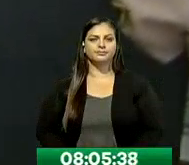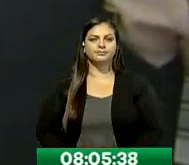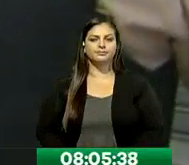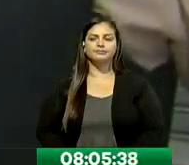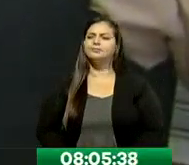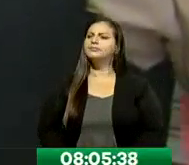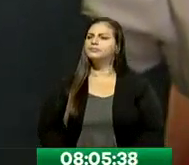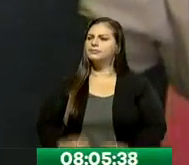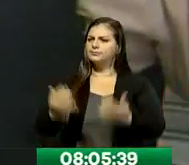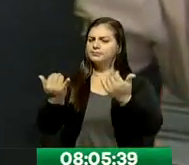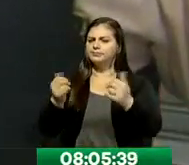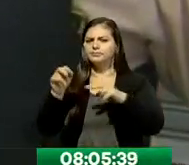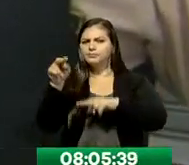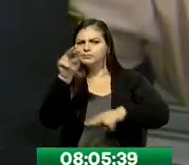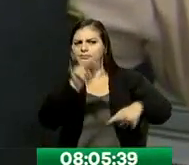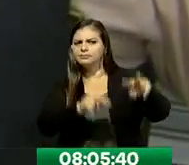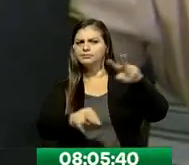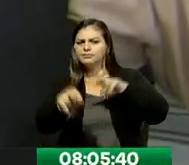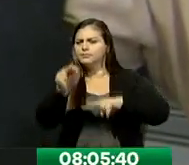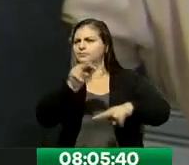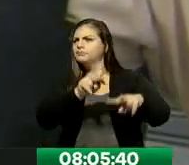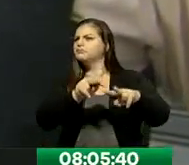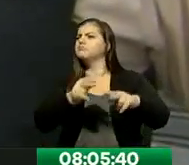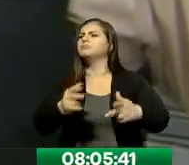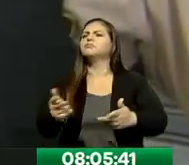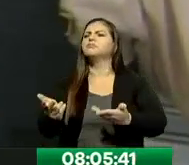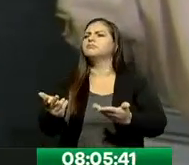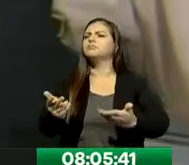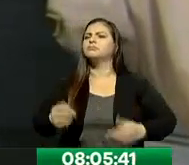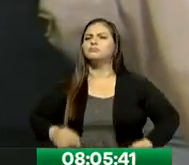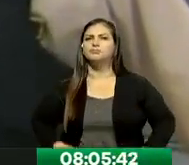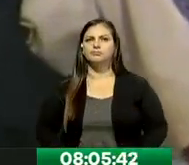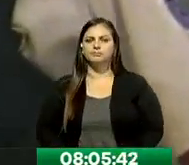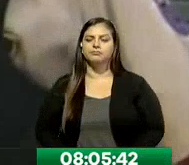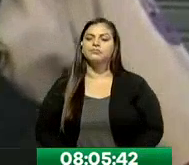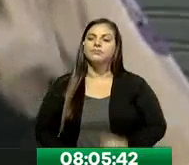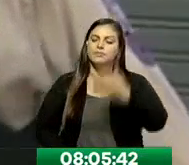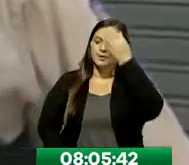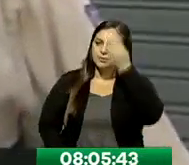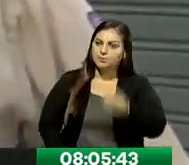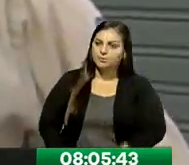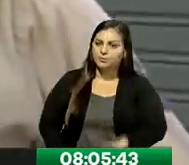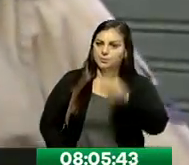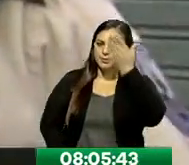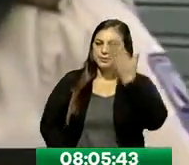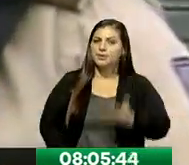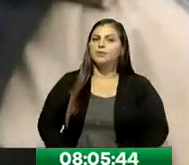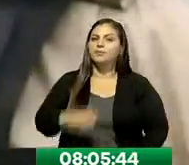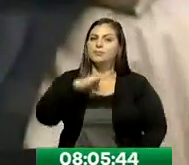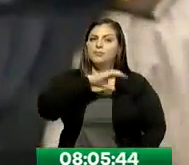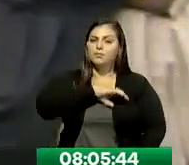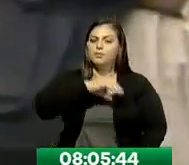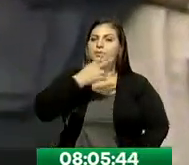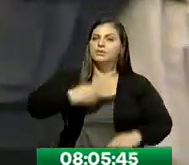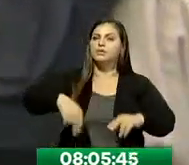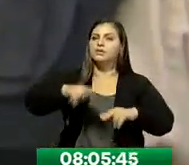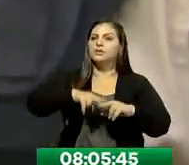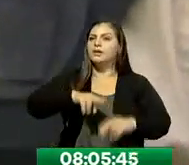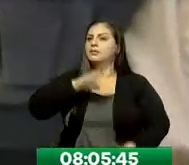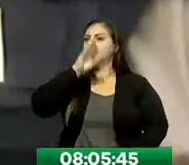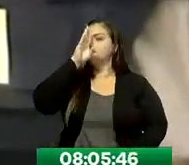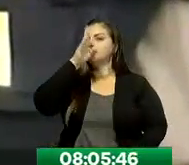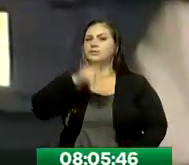a precautelar por el bienestar de la ciudadanía. Así es, muy buenos días. La Policía Nacional siempre preocupada del